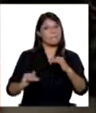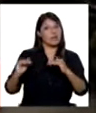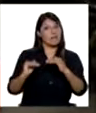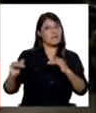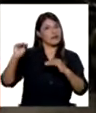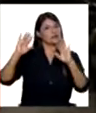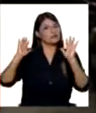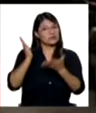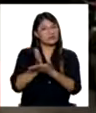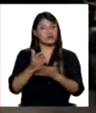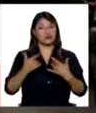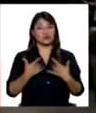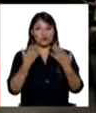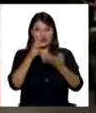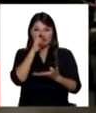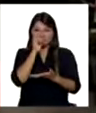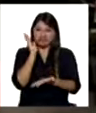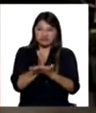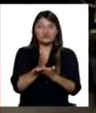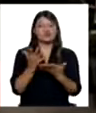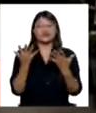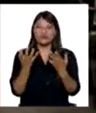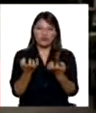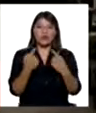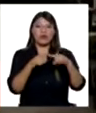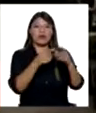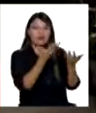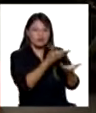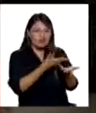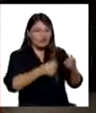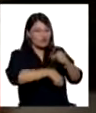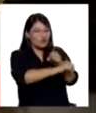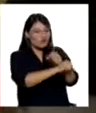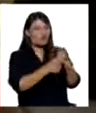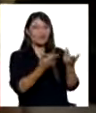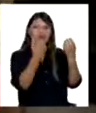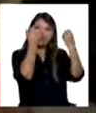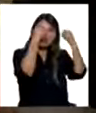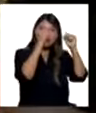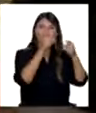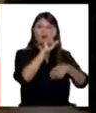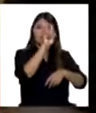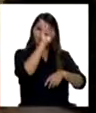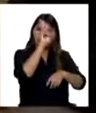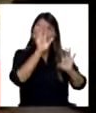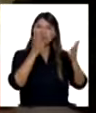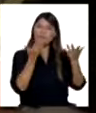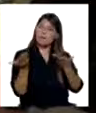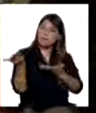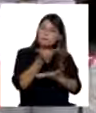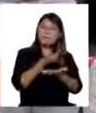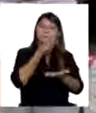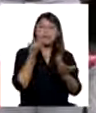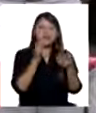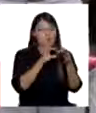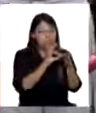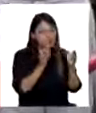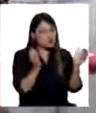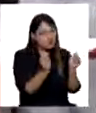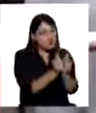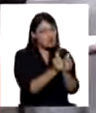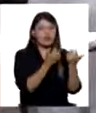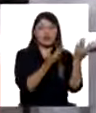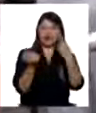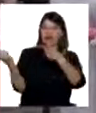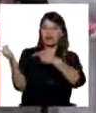drásticas, y no queremos ser drásticos con el fútbol peruano, con el deporte peruano, que nos debe de unir y alentar. Fue